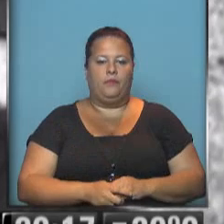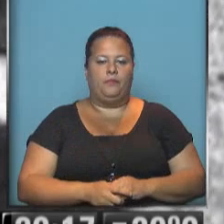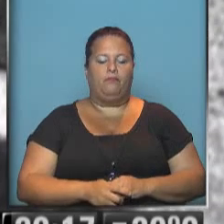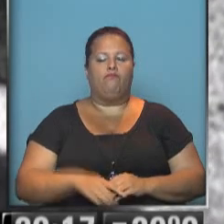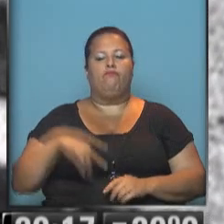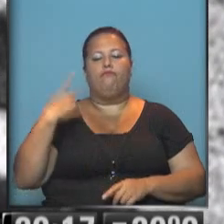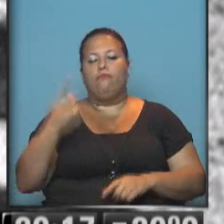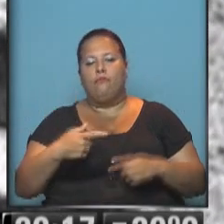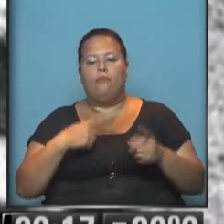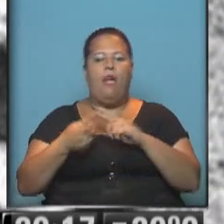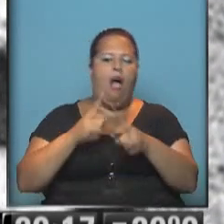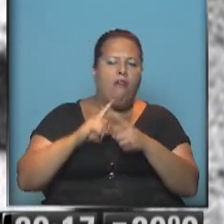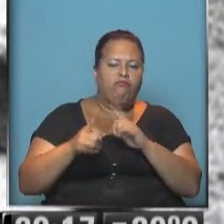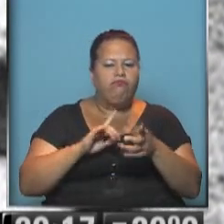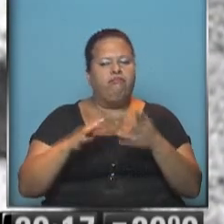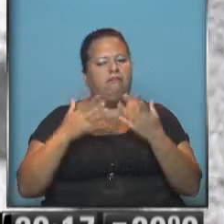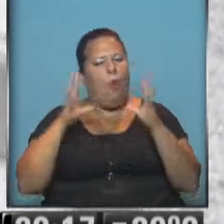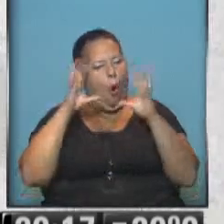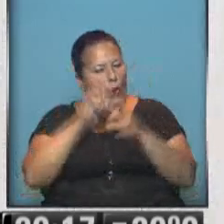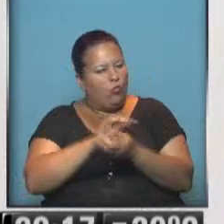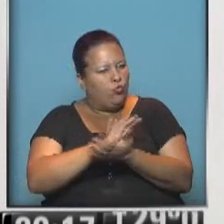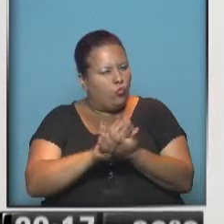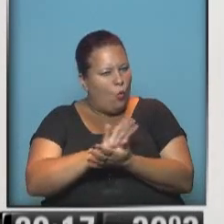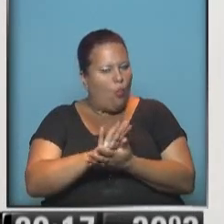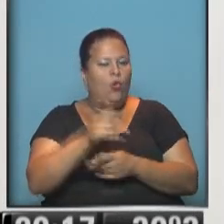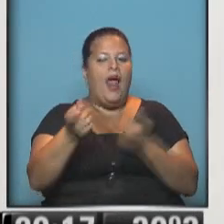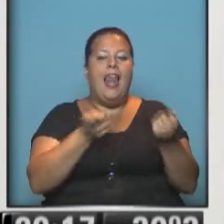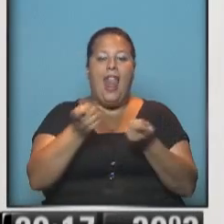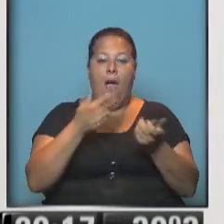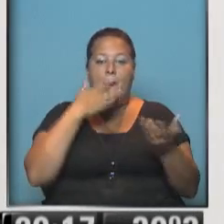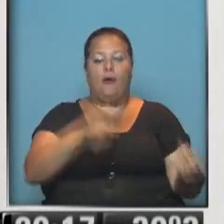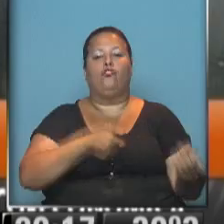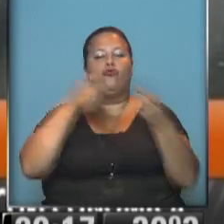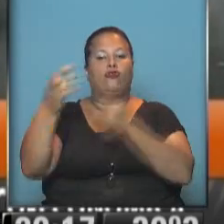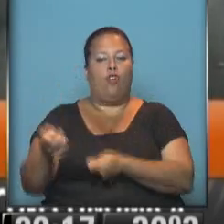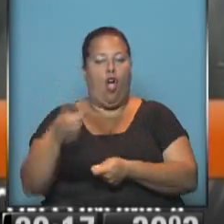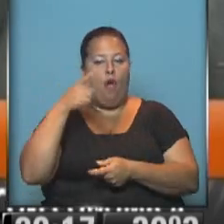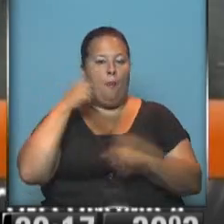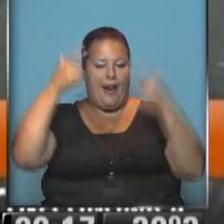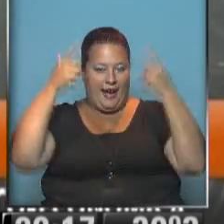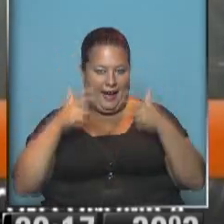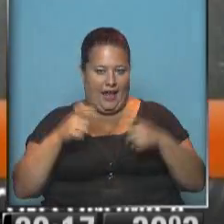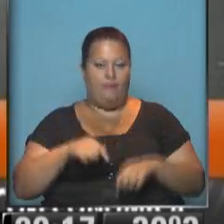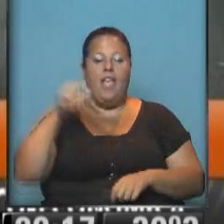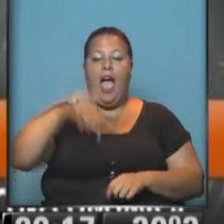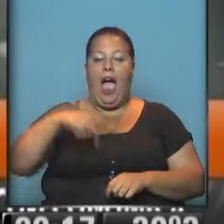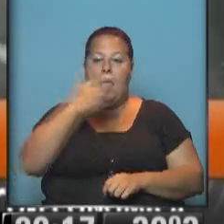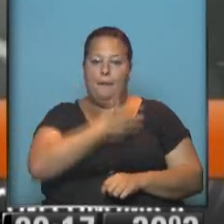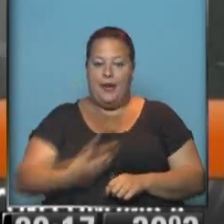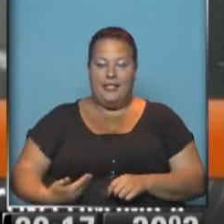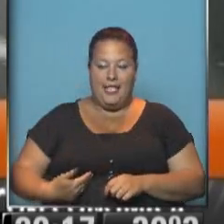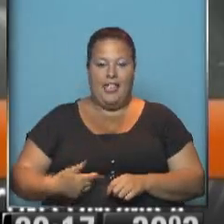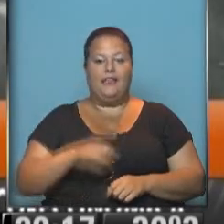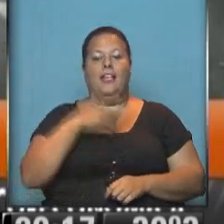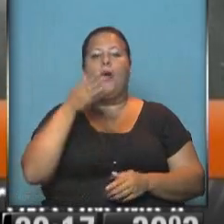Luego de una serie de acuerdos poco transparentes, el negocio del papel pasa a manos de Rey. En este momento el presidente de la Nación